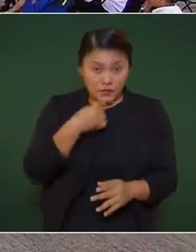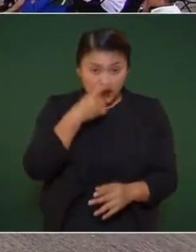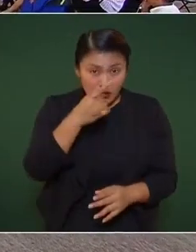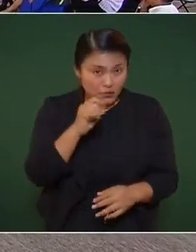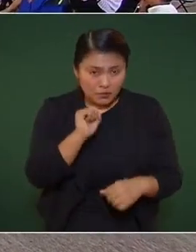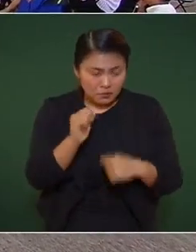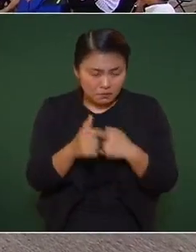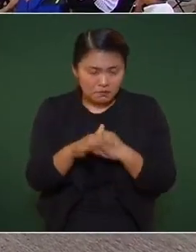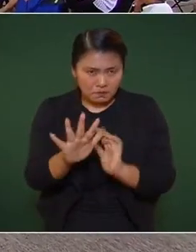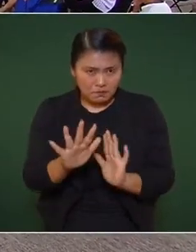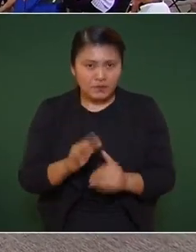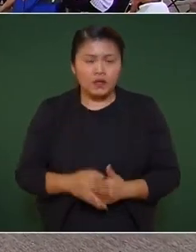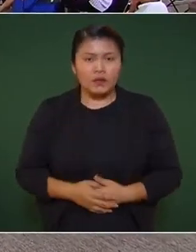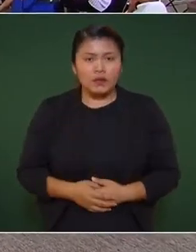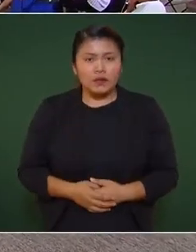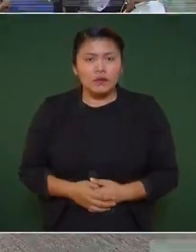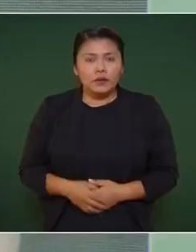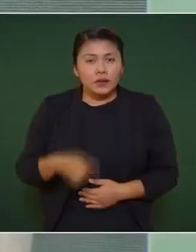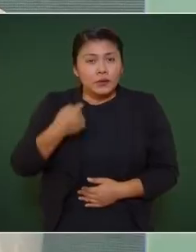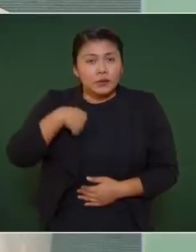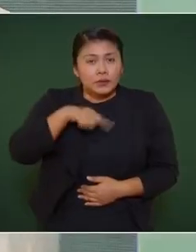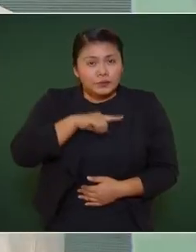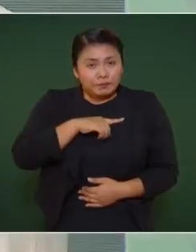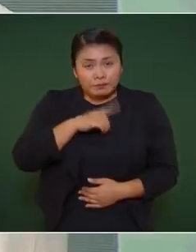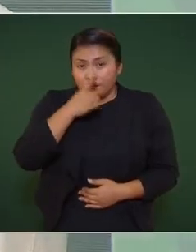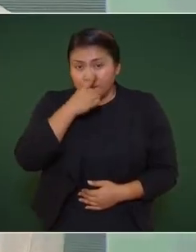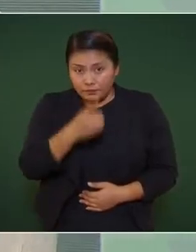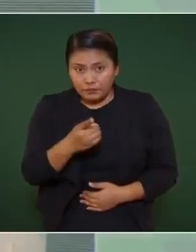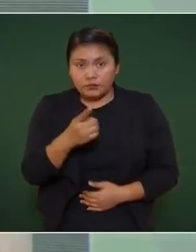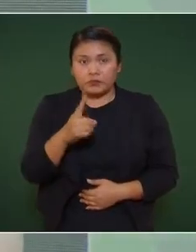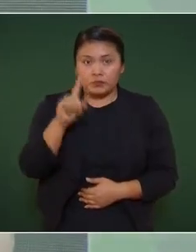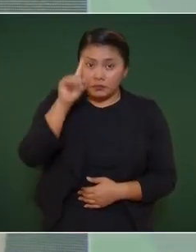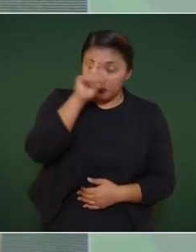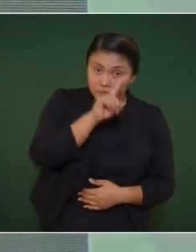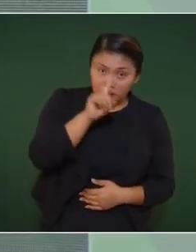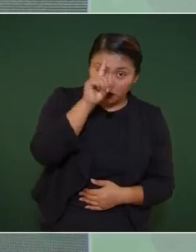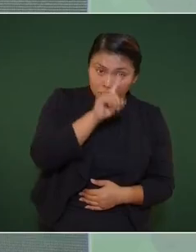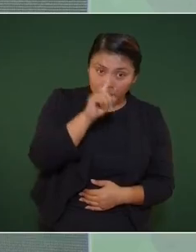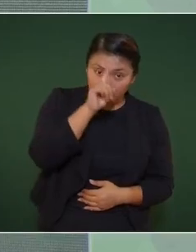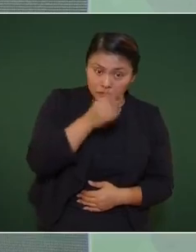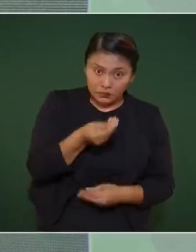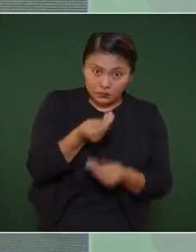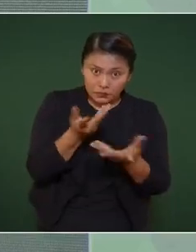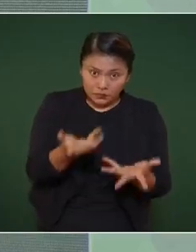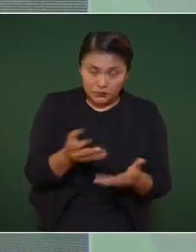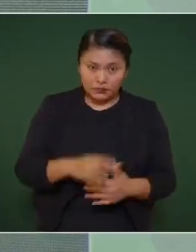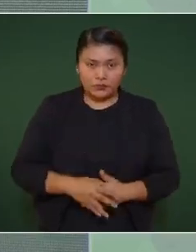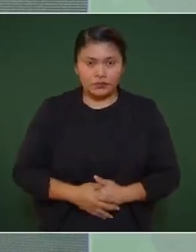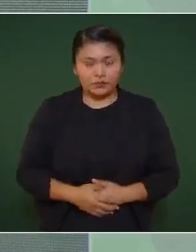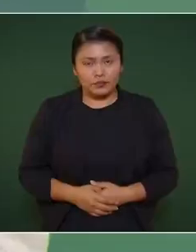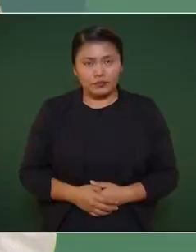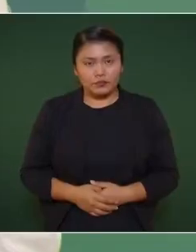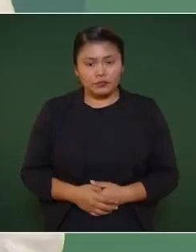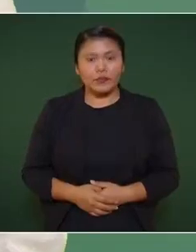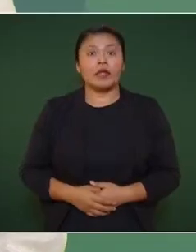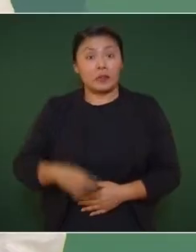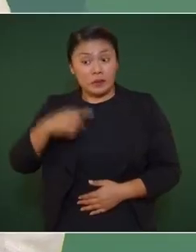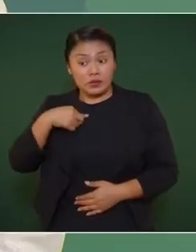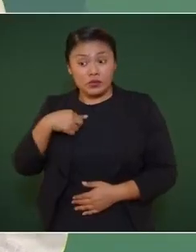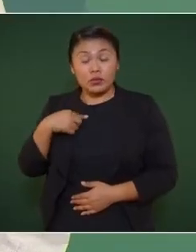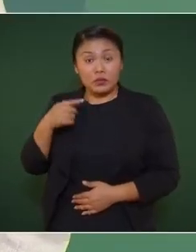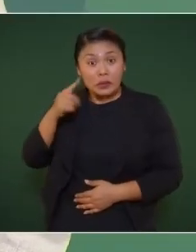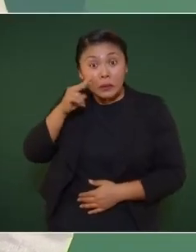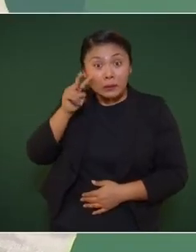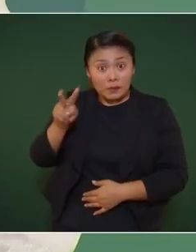que dimos la instrucción que se tomara en cuenta la antigüedad.